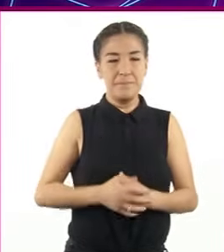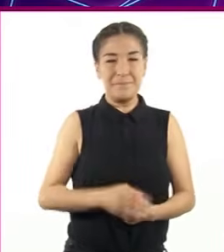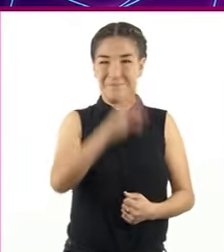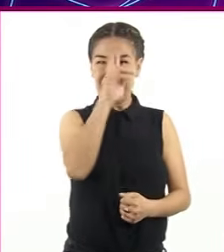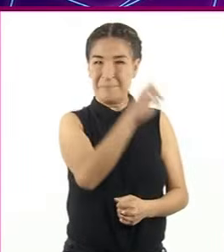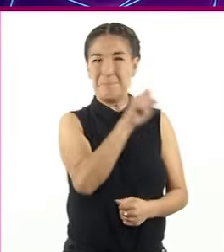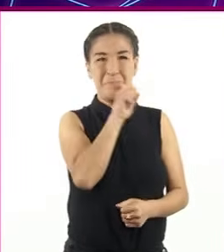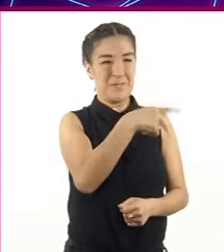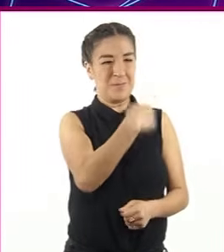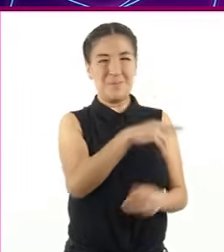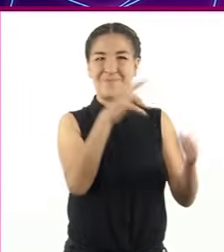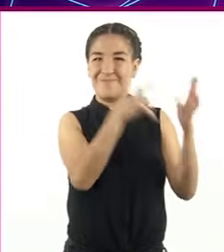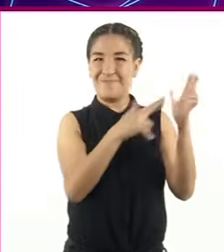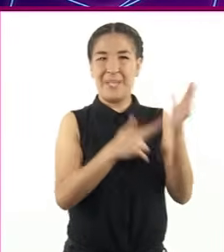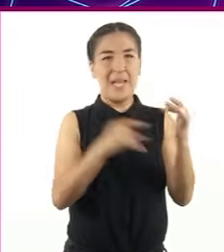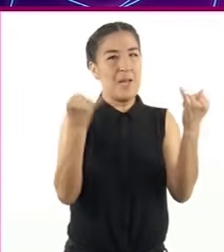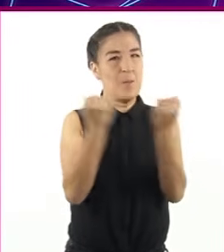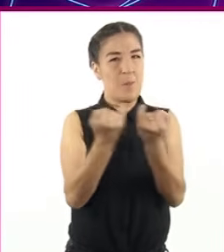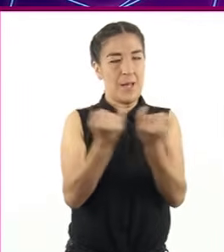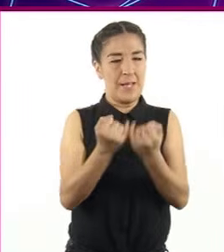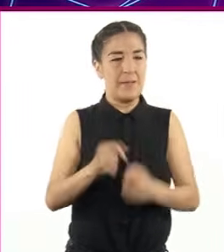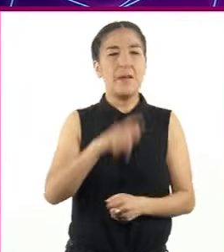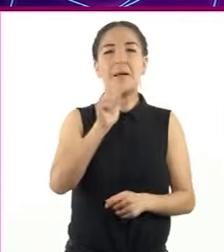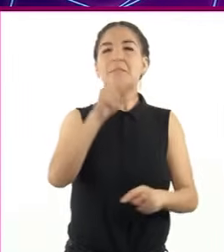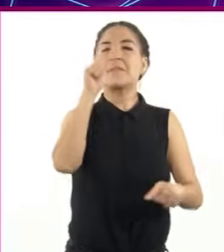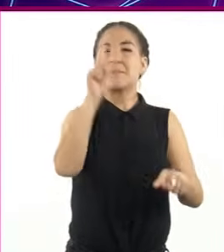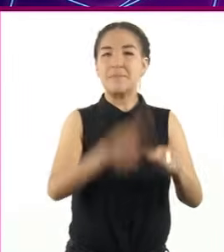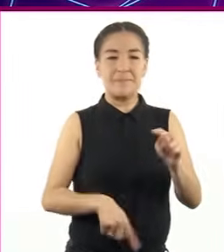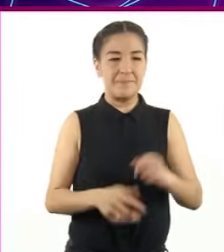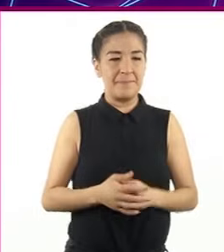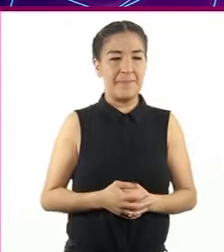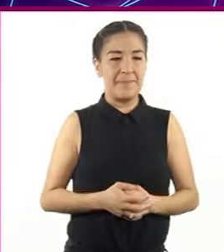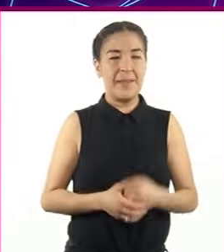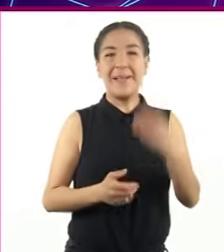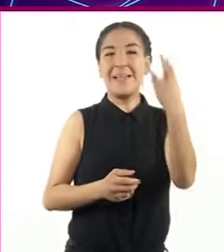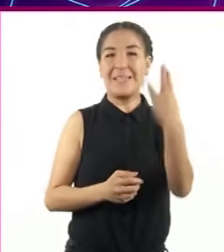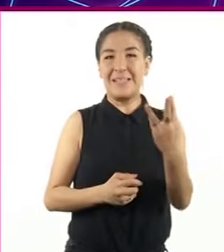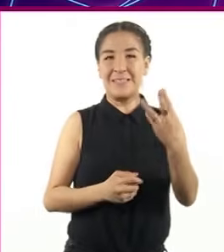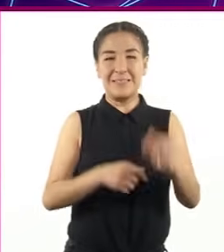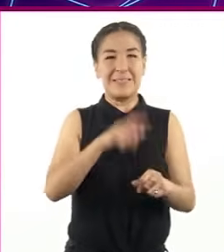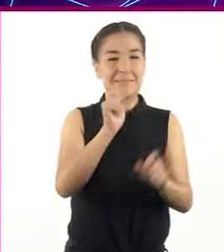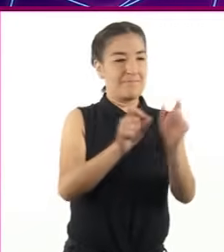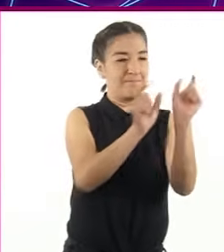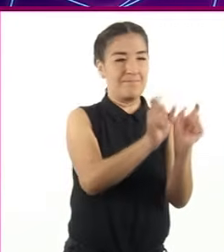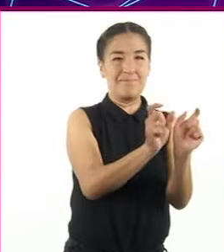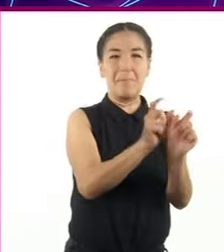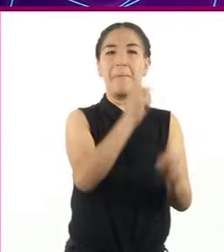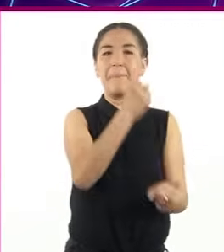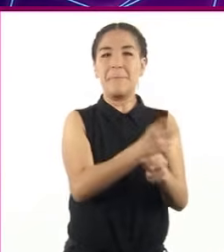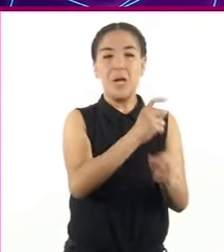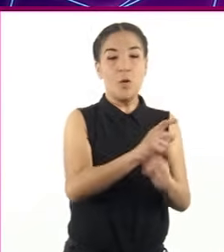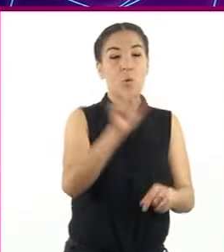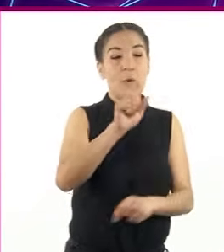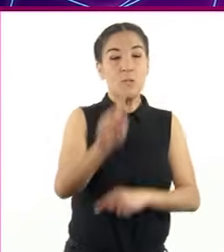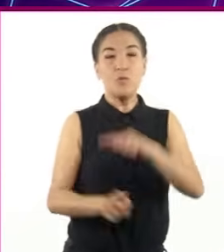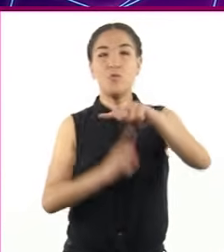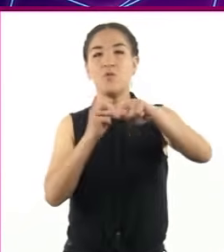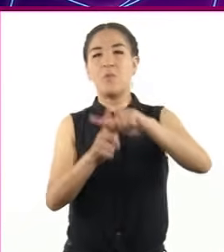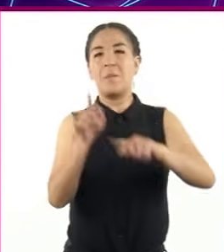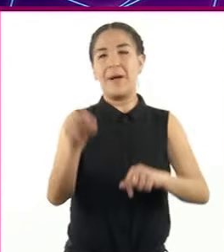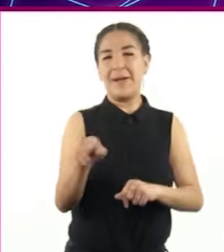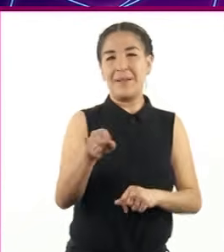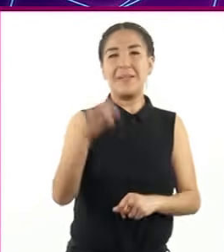respetando las propiedades de la igualdad, se elimina el 3 del primer miembro de la ecuación al sumar su inverso